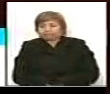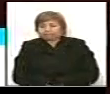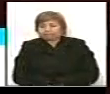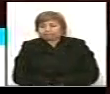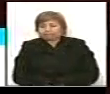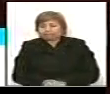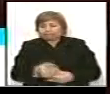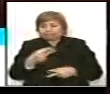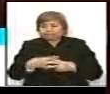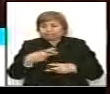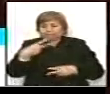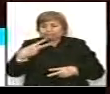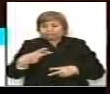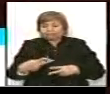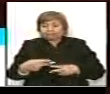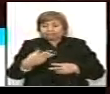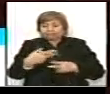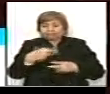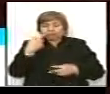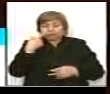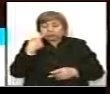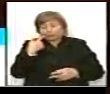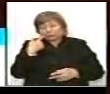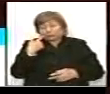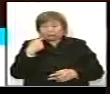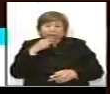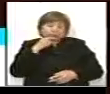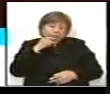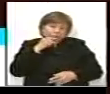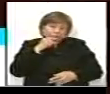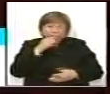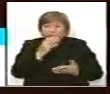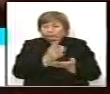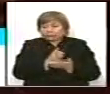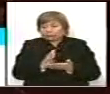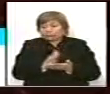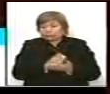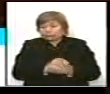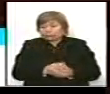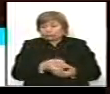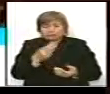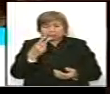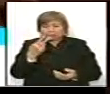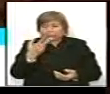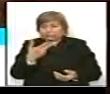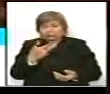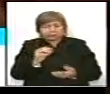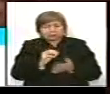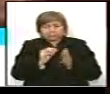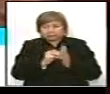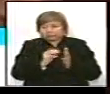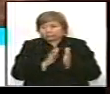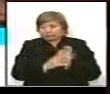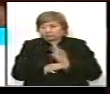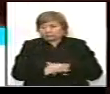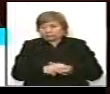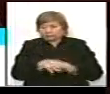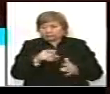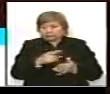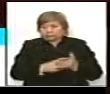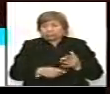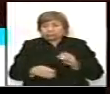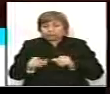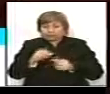con su vecina o su vecino y comparten 2-3 puntos de lo que han